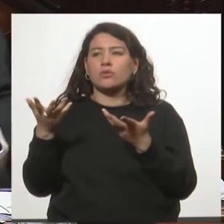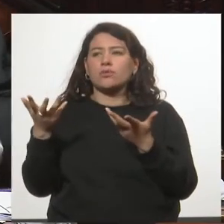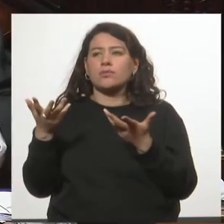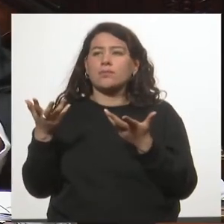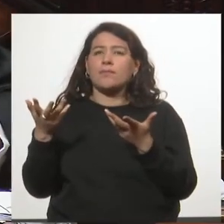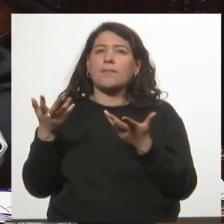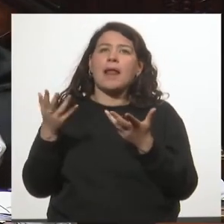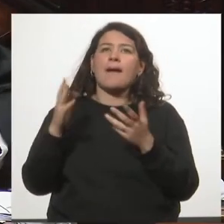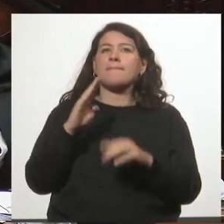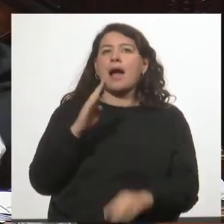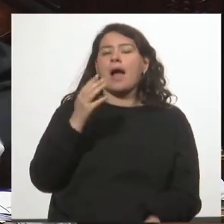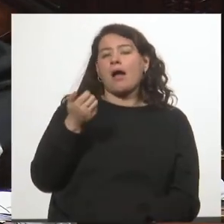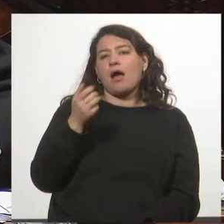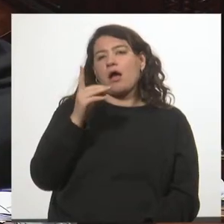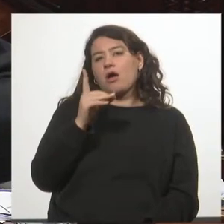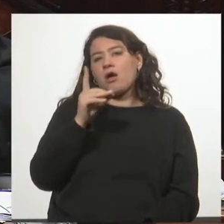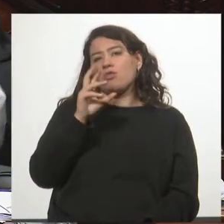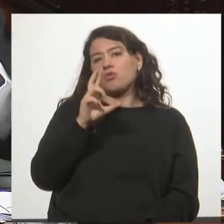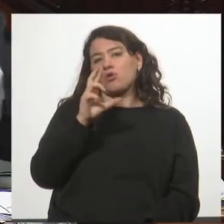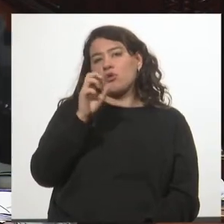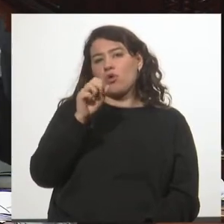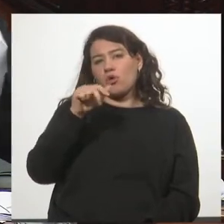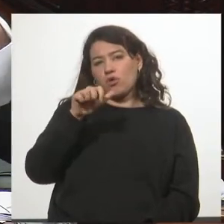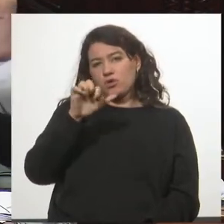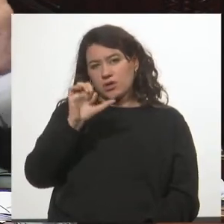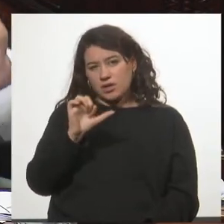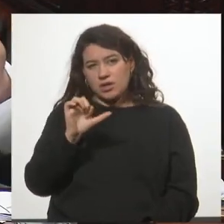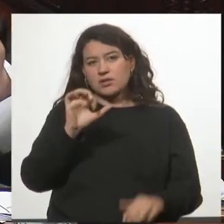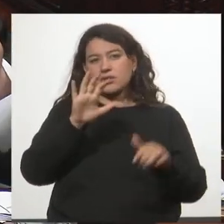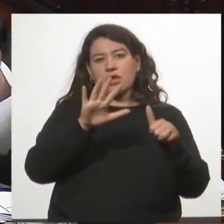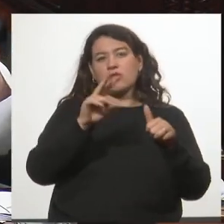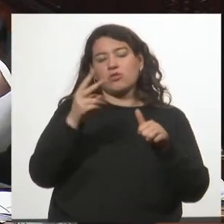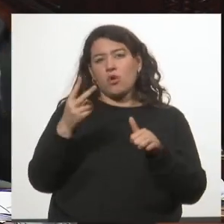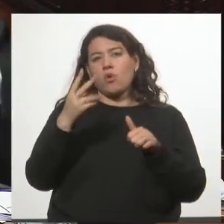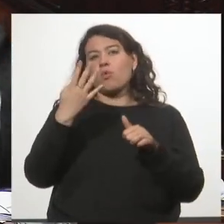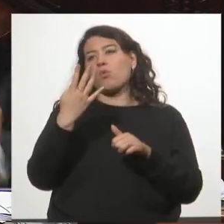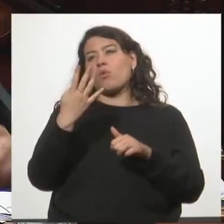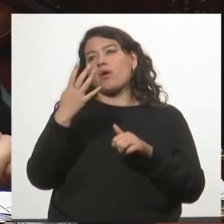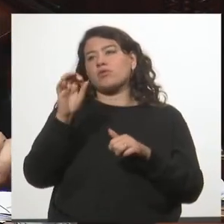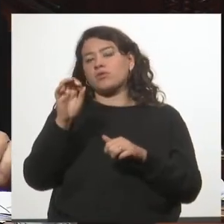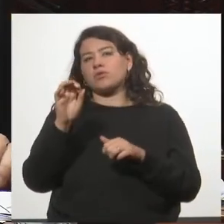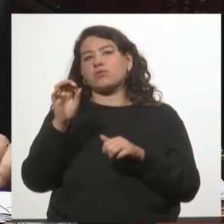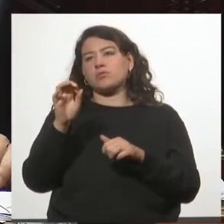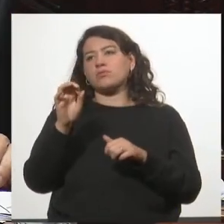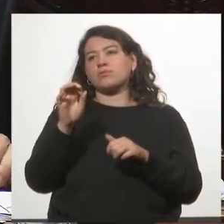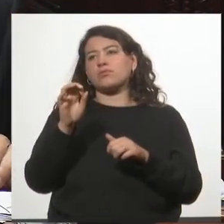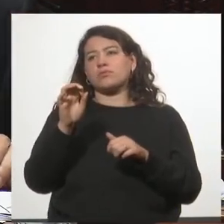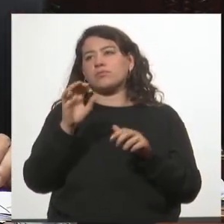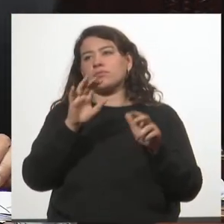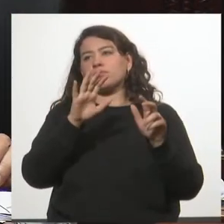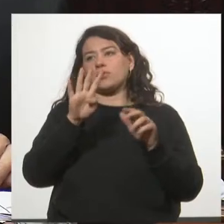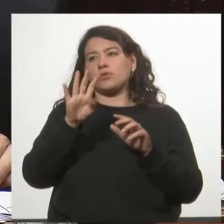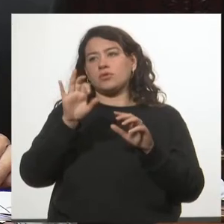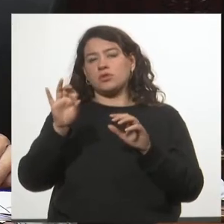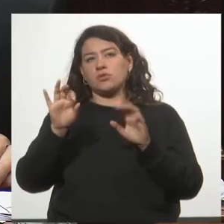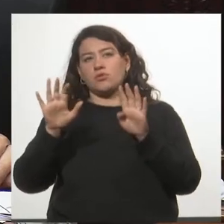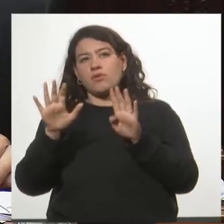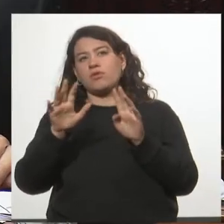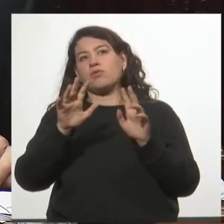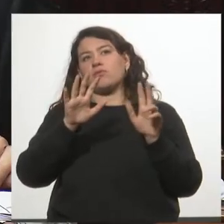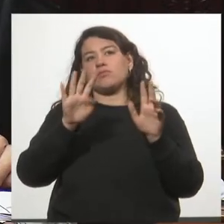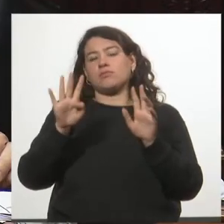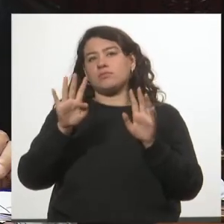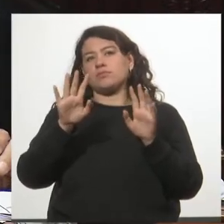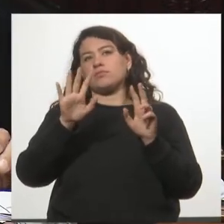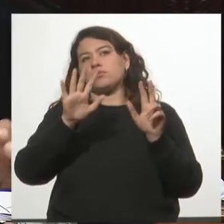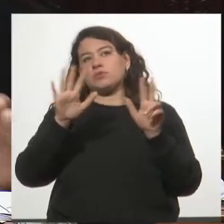los padrones 72 476 409 483 y 409 483 de